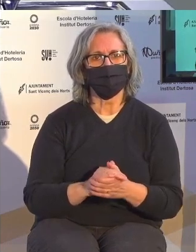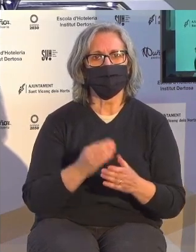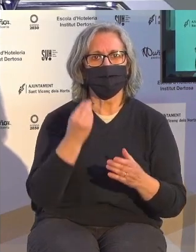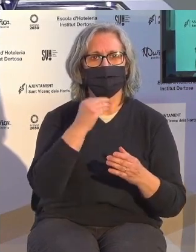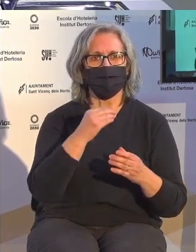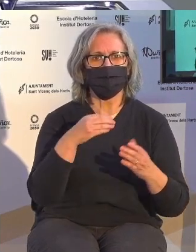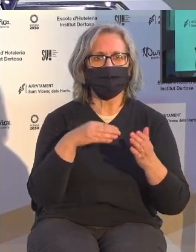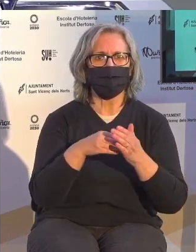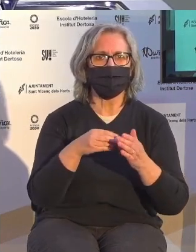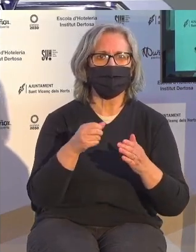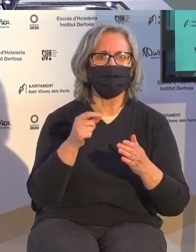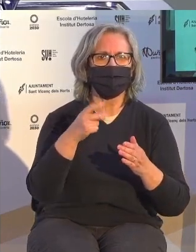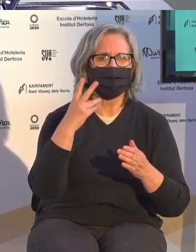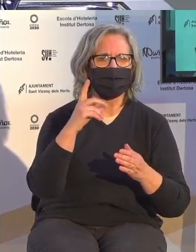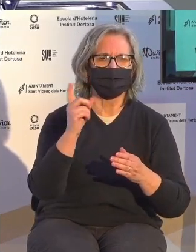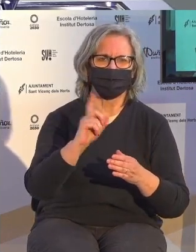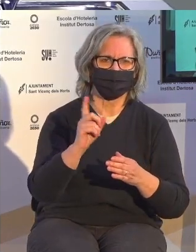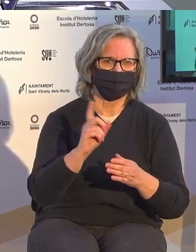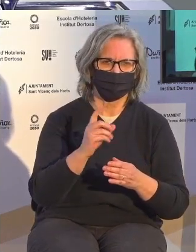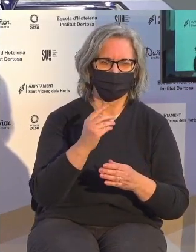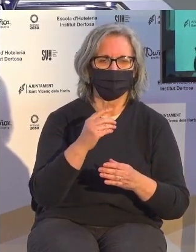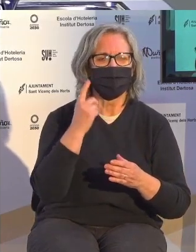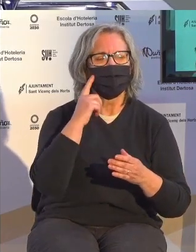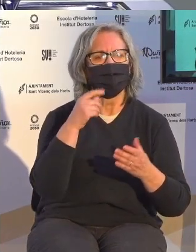muchas veces durante el servicio